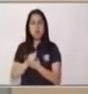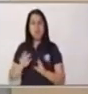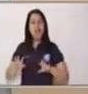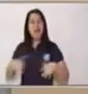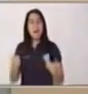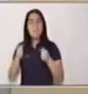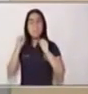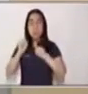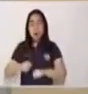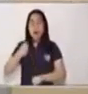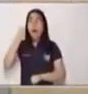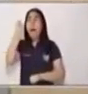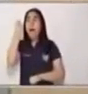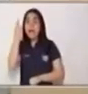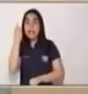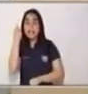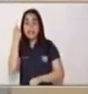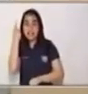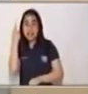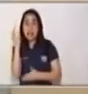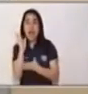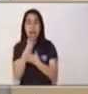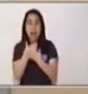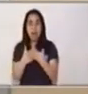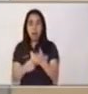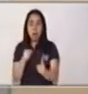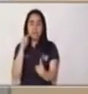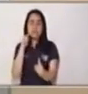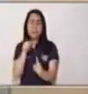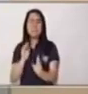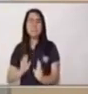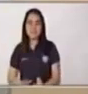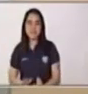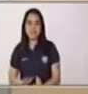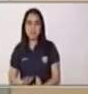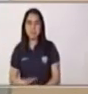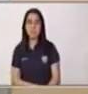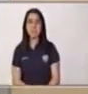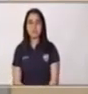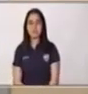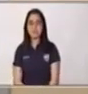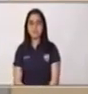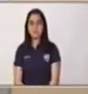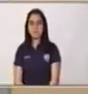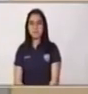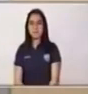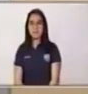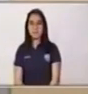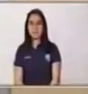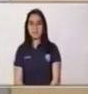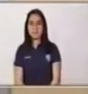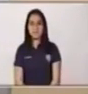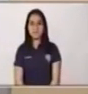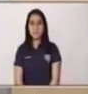descubrir algo más directo, ¿sí? Por eso son tan simples. Es algo más directo. Esas